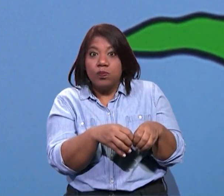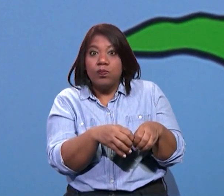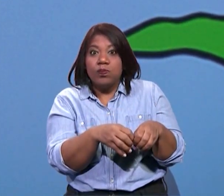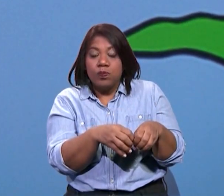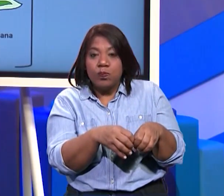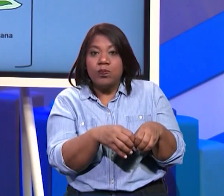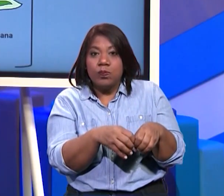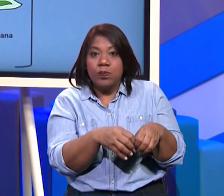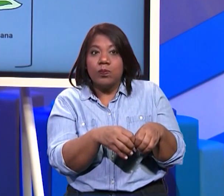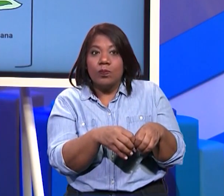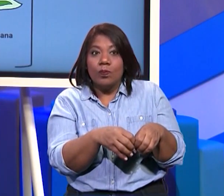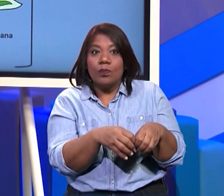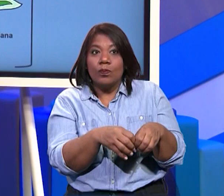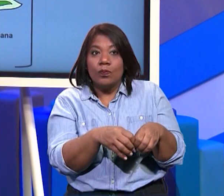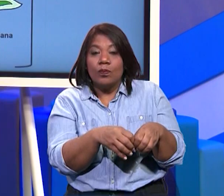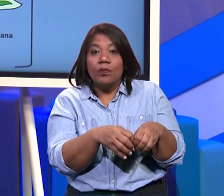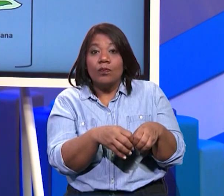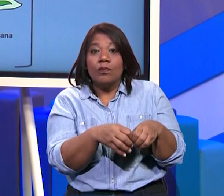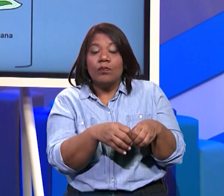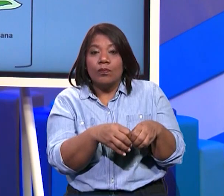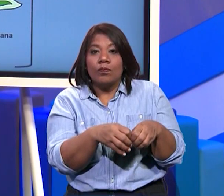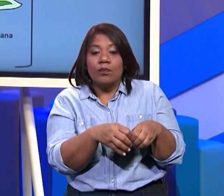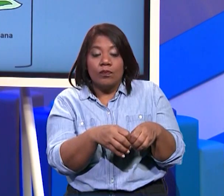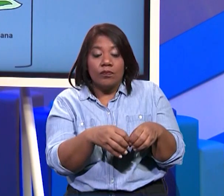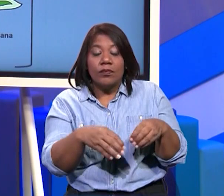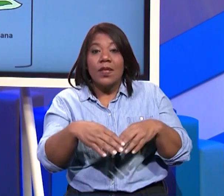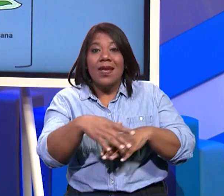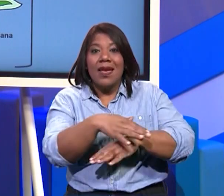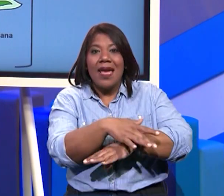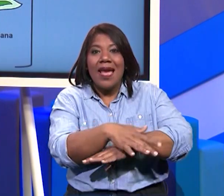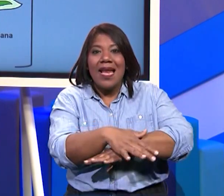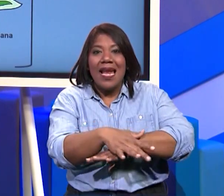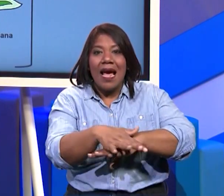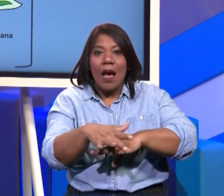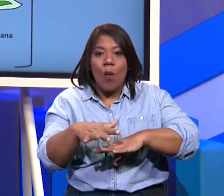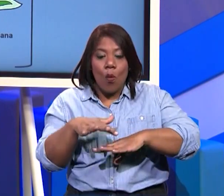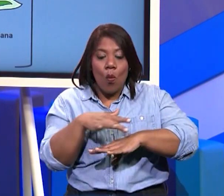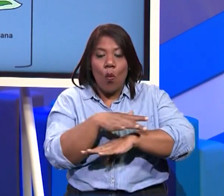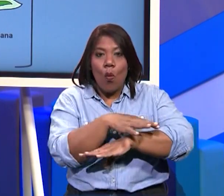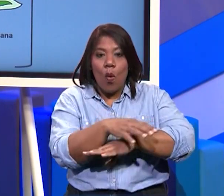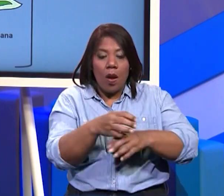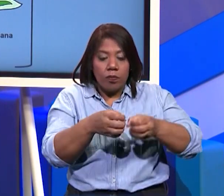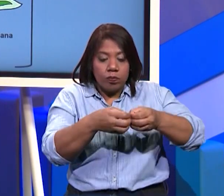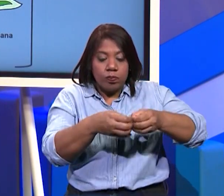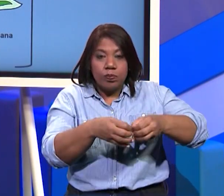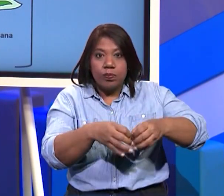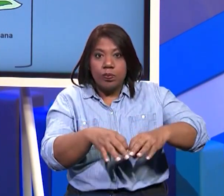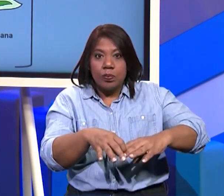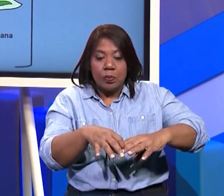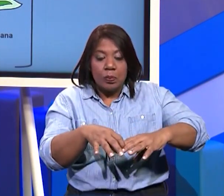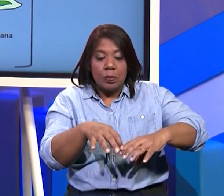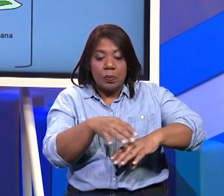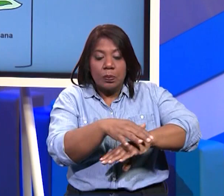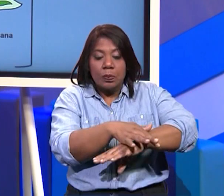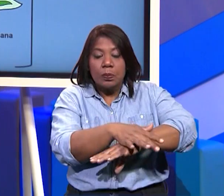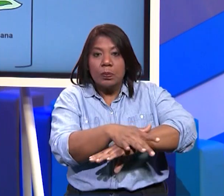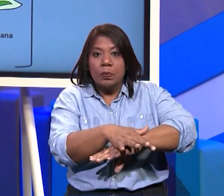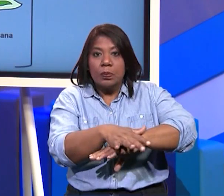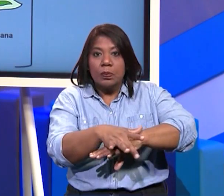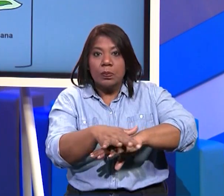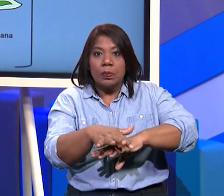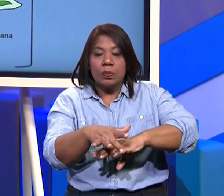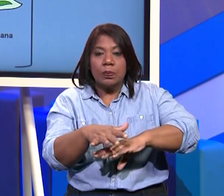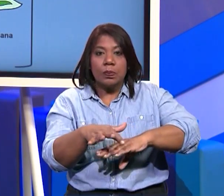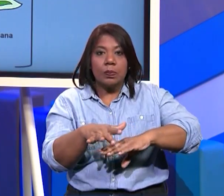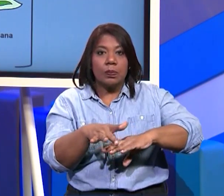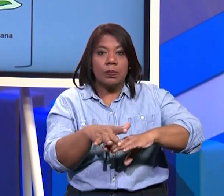los huevos se encuentran dentro de un hábitat acuático. En el caso de los anfibios, estos huevecillos de las ranas no